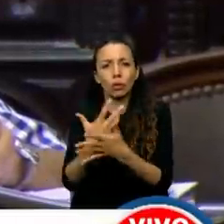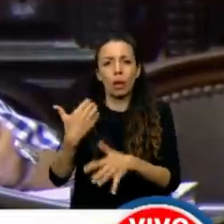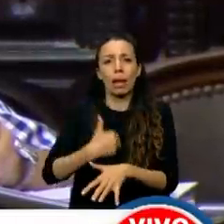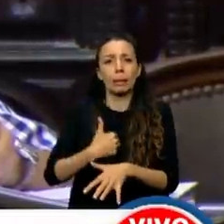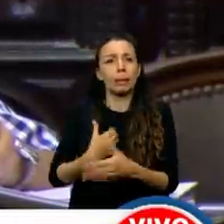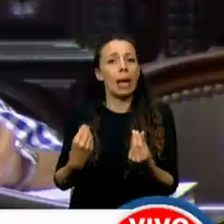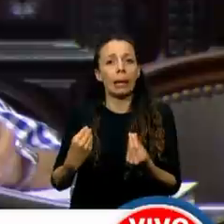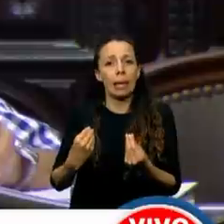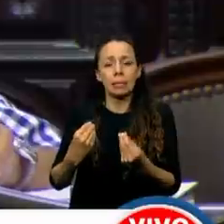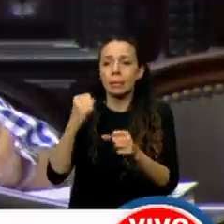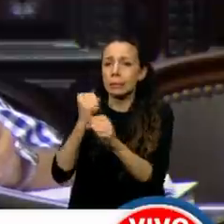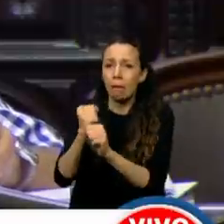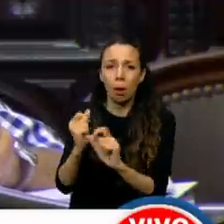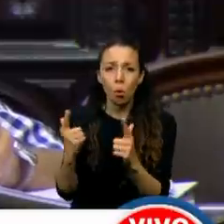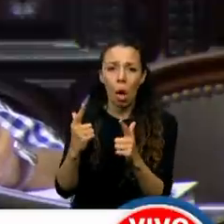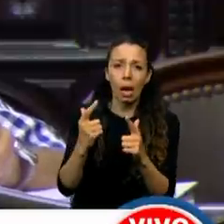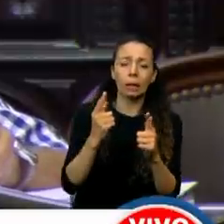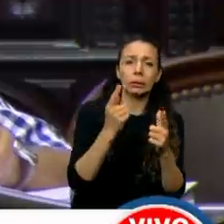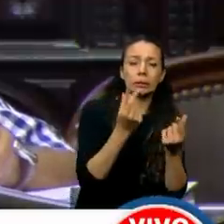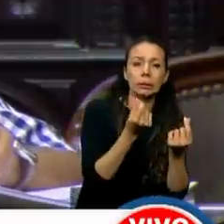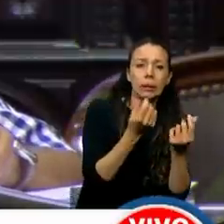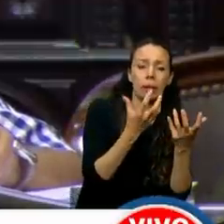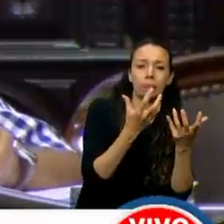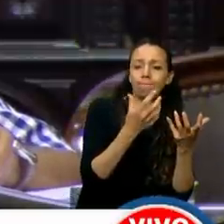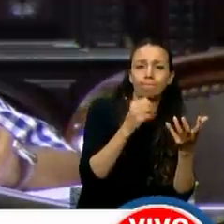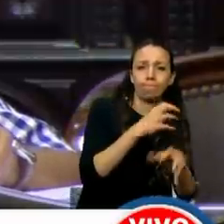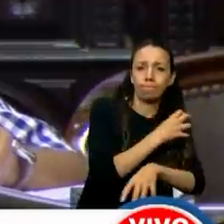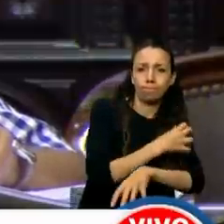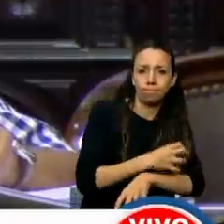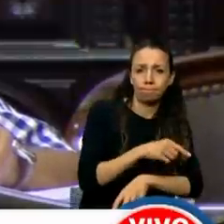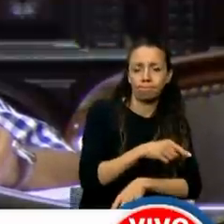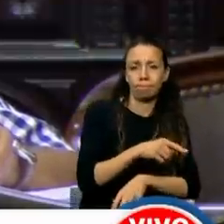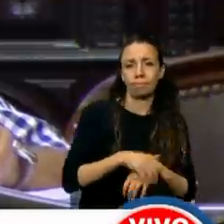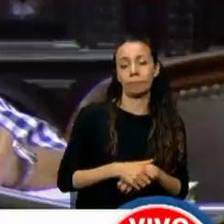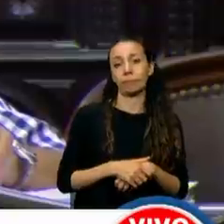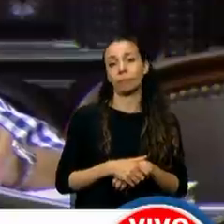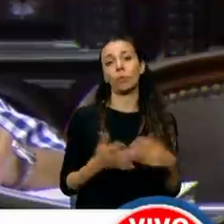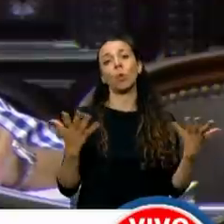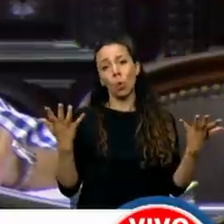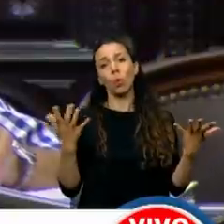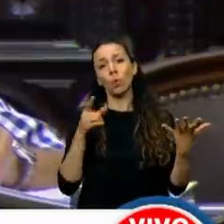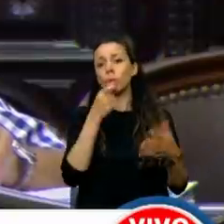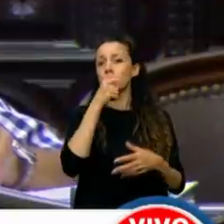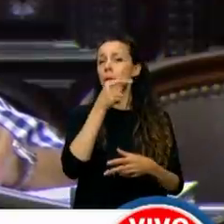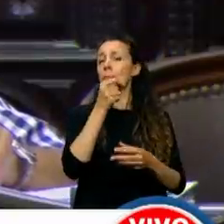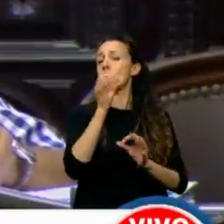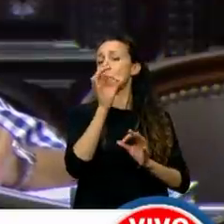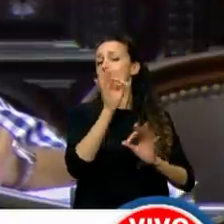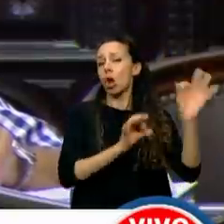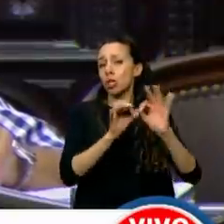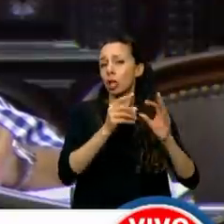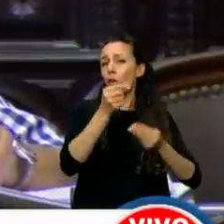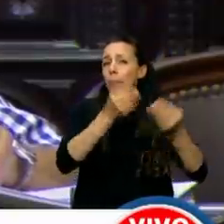trabajo y por supuesto que si no se apruebe este presupuesto yo voy a ser uno de los que va a salir a ser